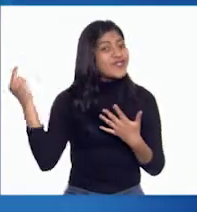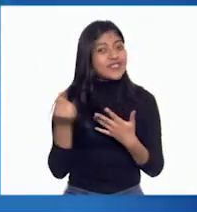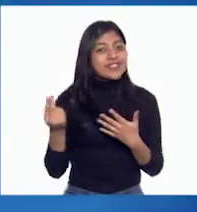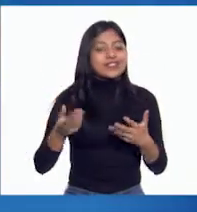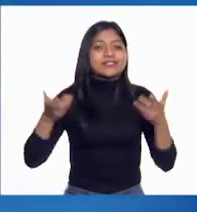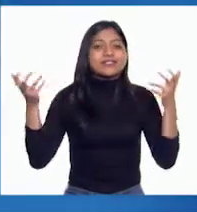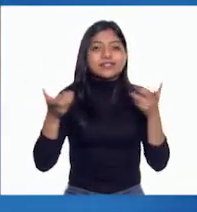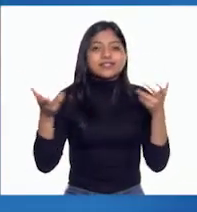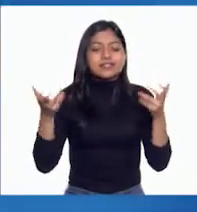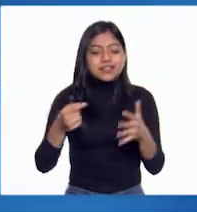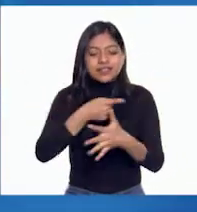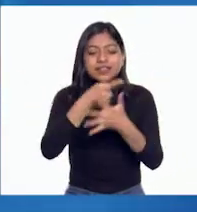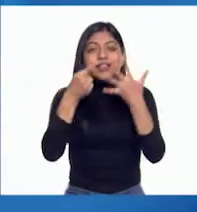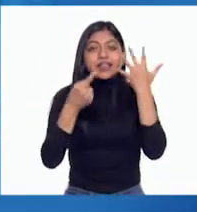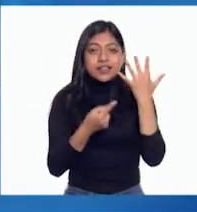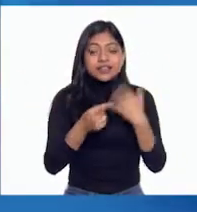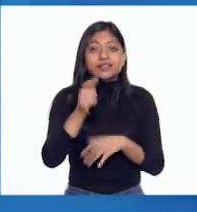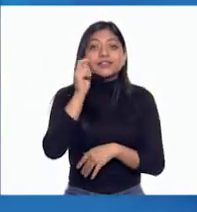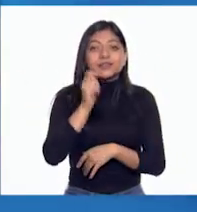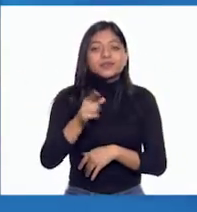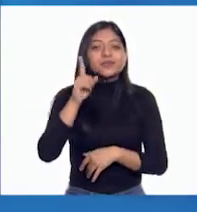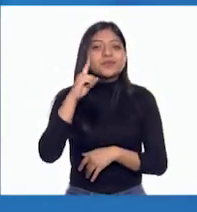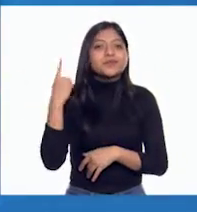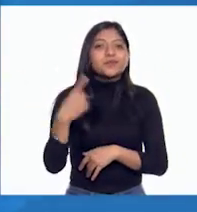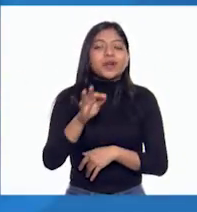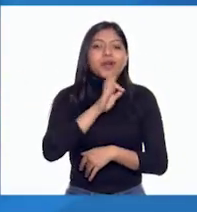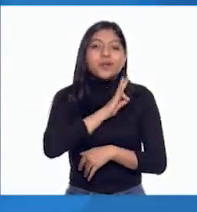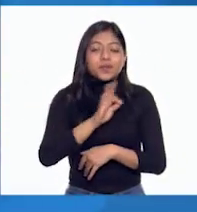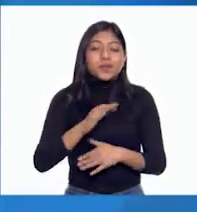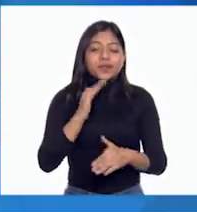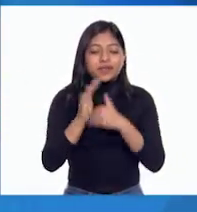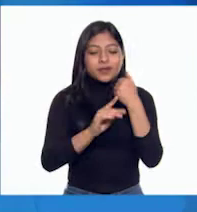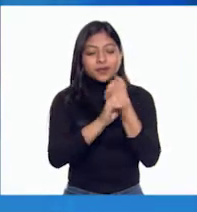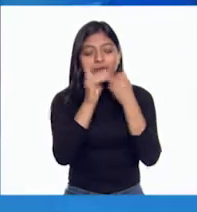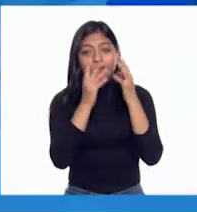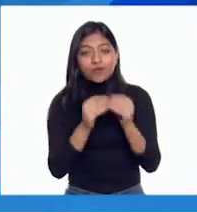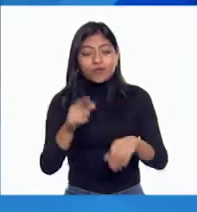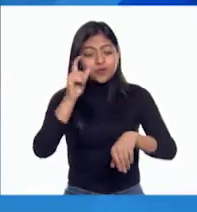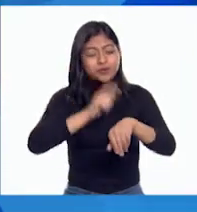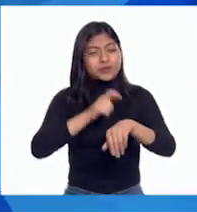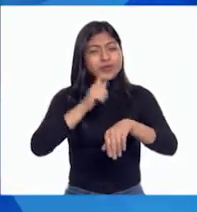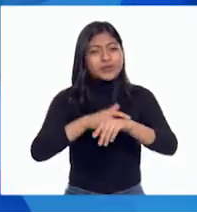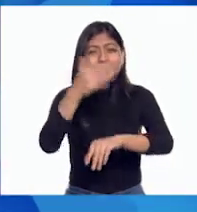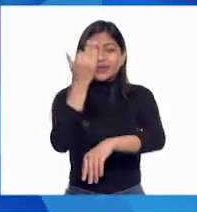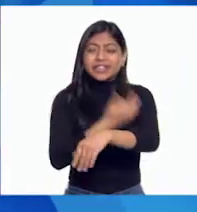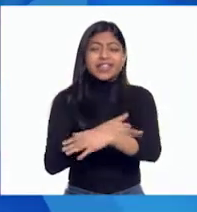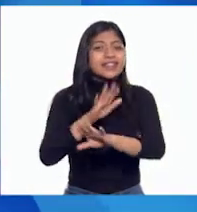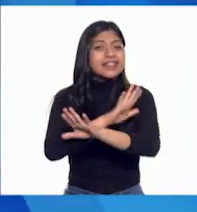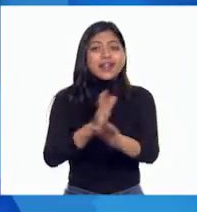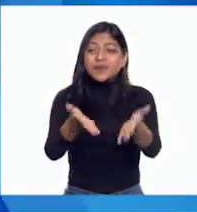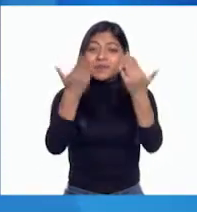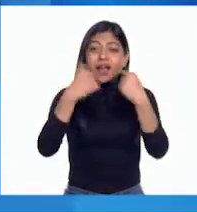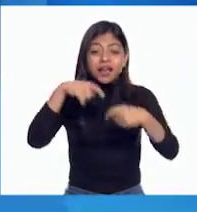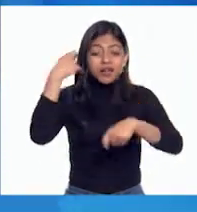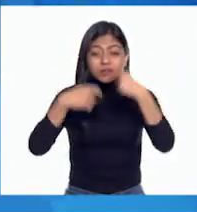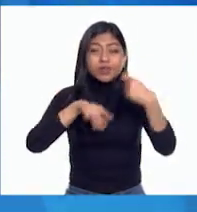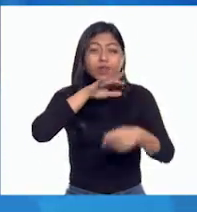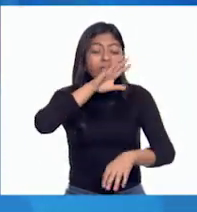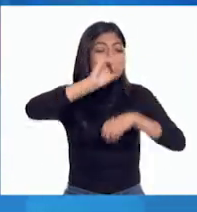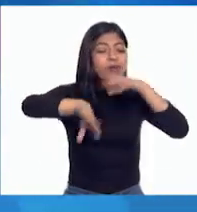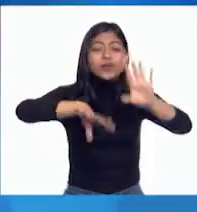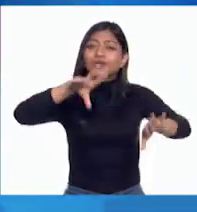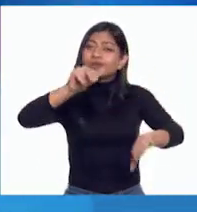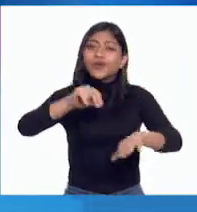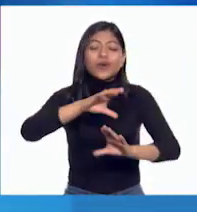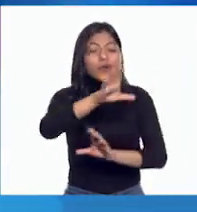urgentemente, que se acerca de no más plásticos, seamos